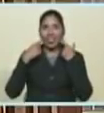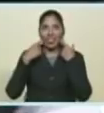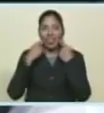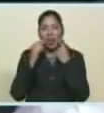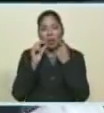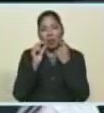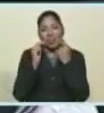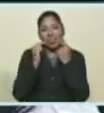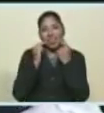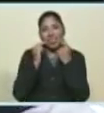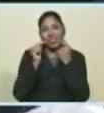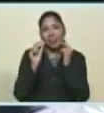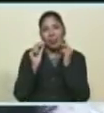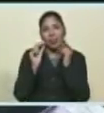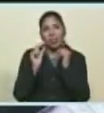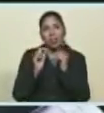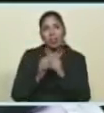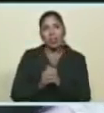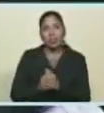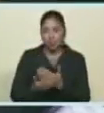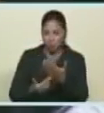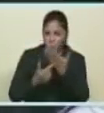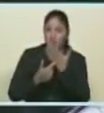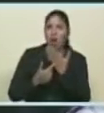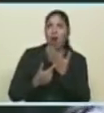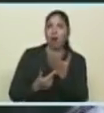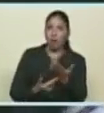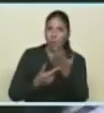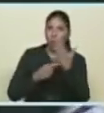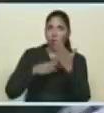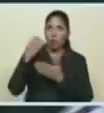Poco, pero bueno. Presente proyecto, gobernadora.